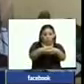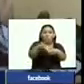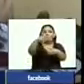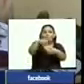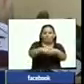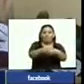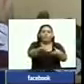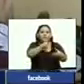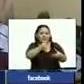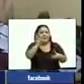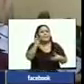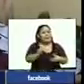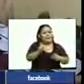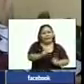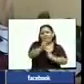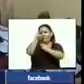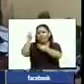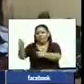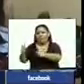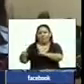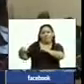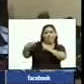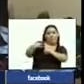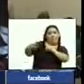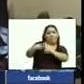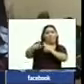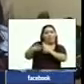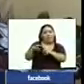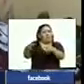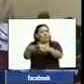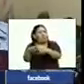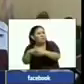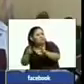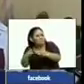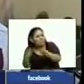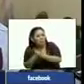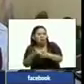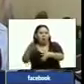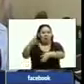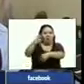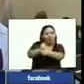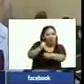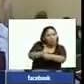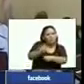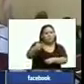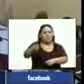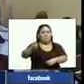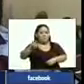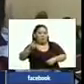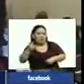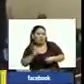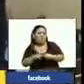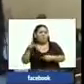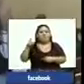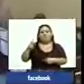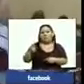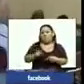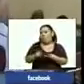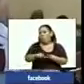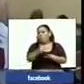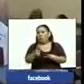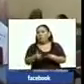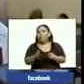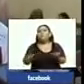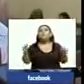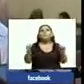del informe sí denunció la violencia que perpetraban más que todo grupos de pandillas, el abuso de fuerza de grupos de seguridad como PNC y entre otros.